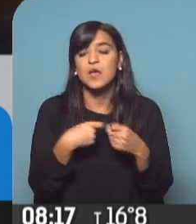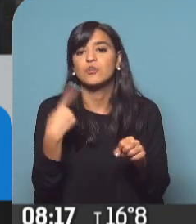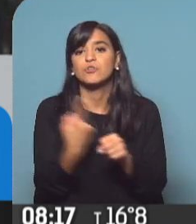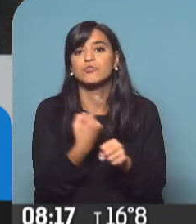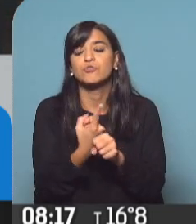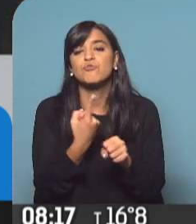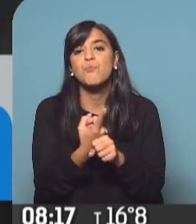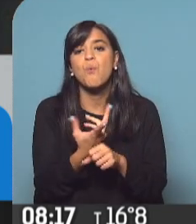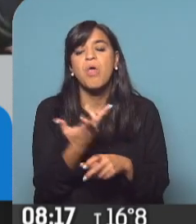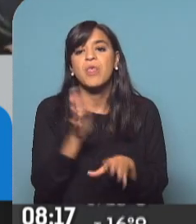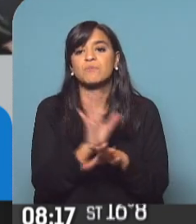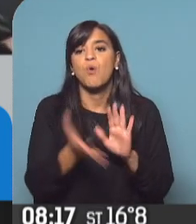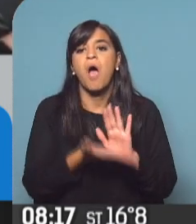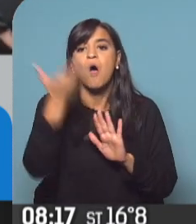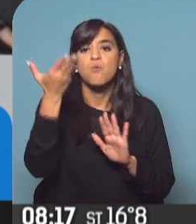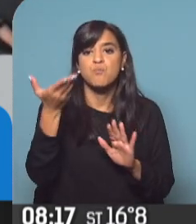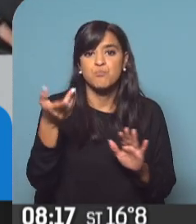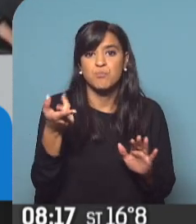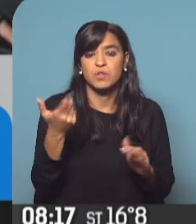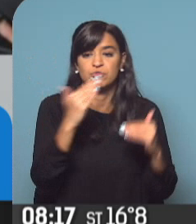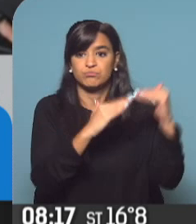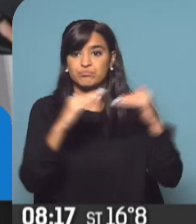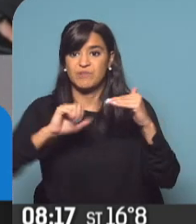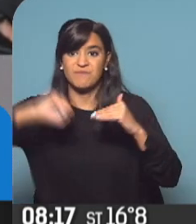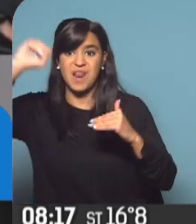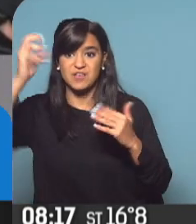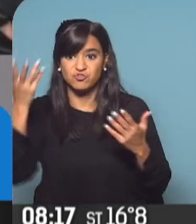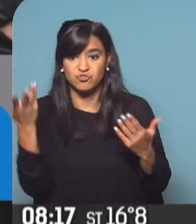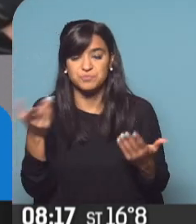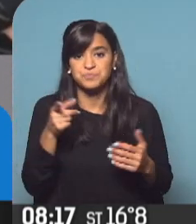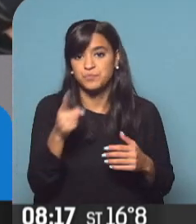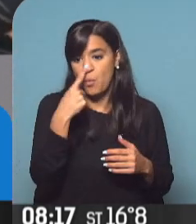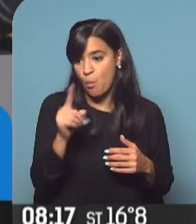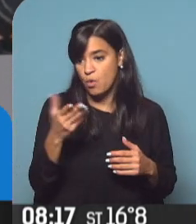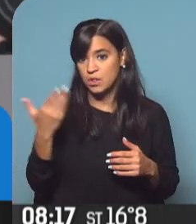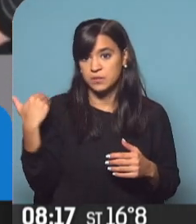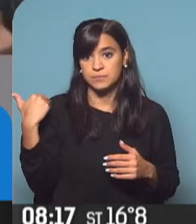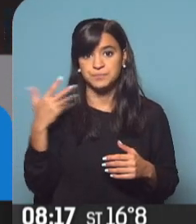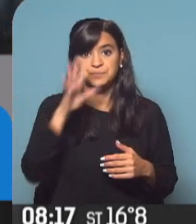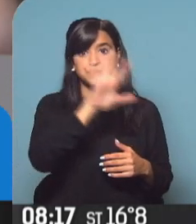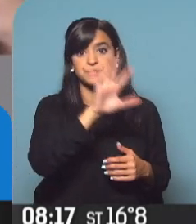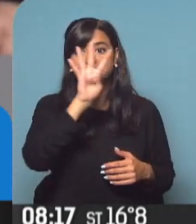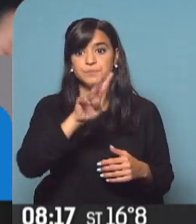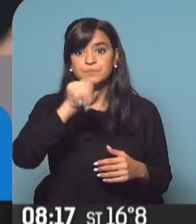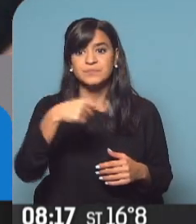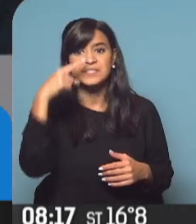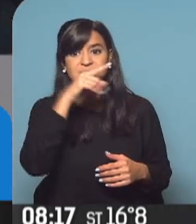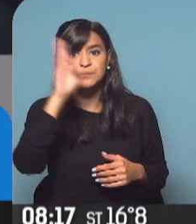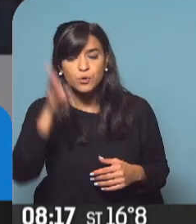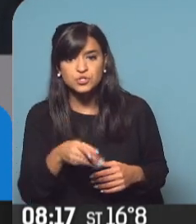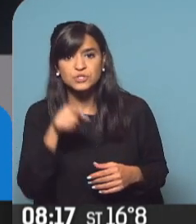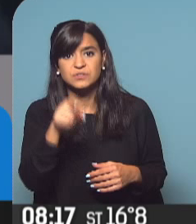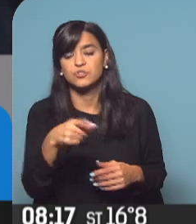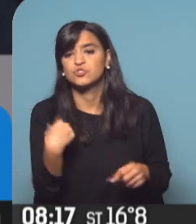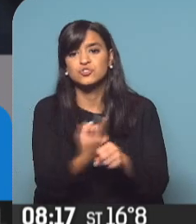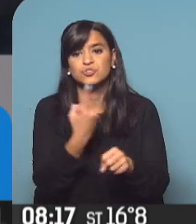dar aumentos en relación al nivel inflacionario recordemos que el último número 54 7 por ciento sería